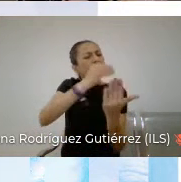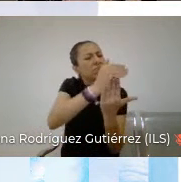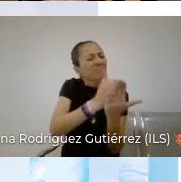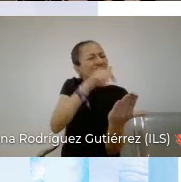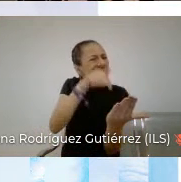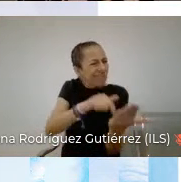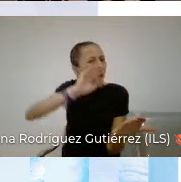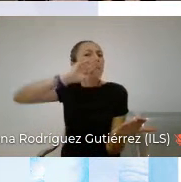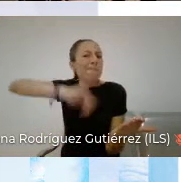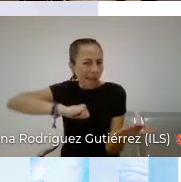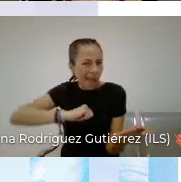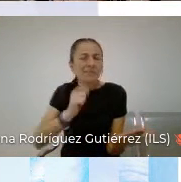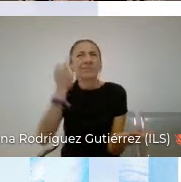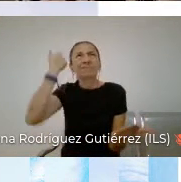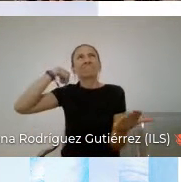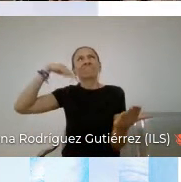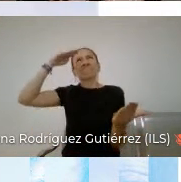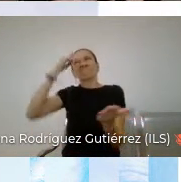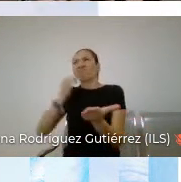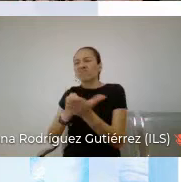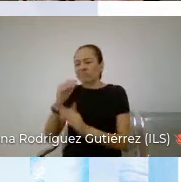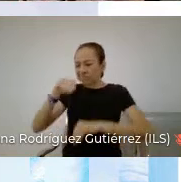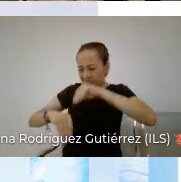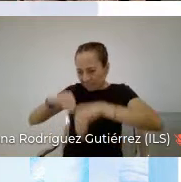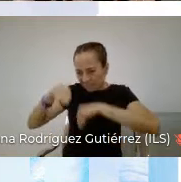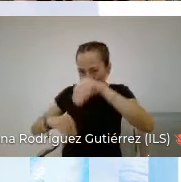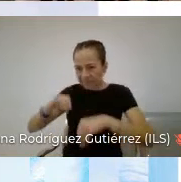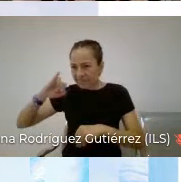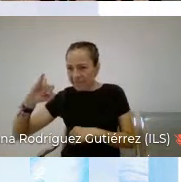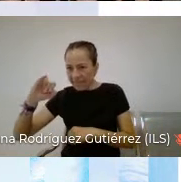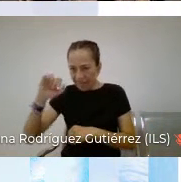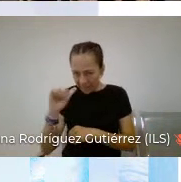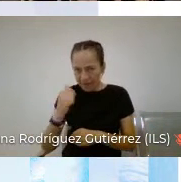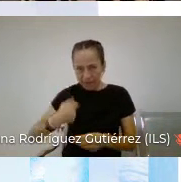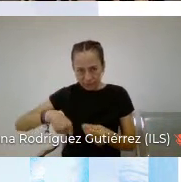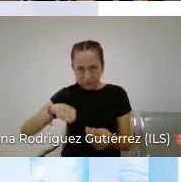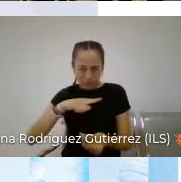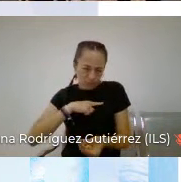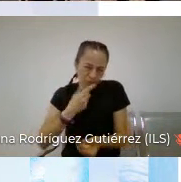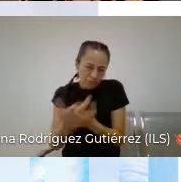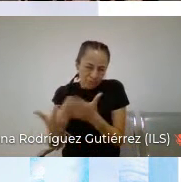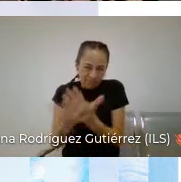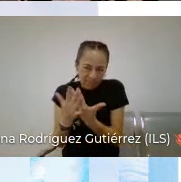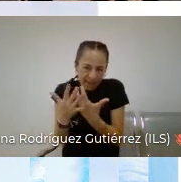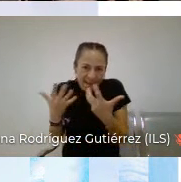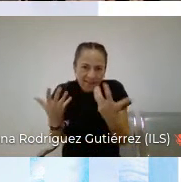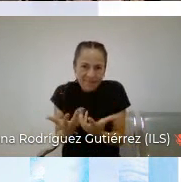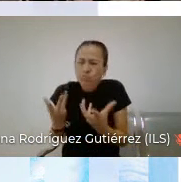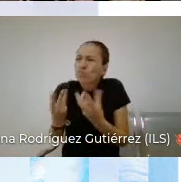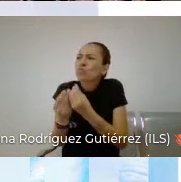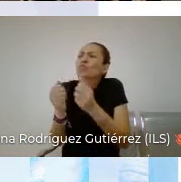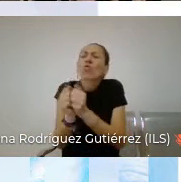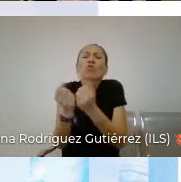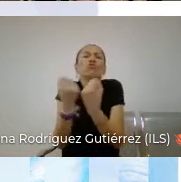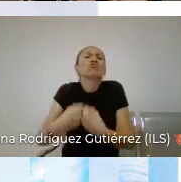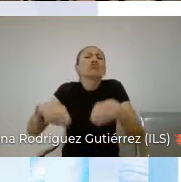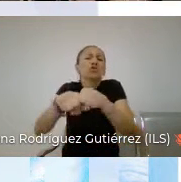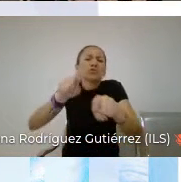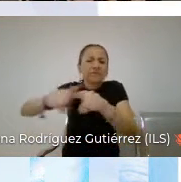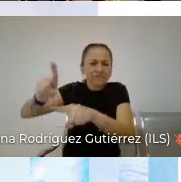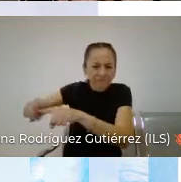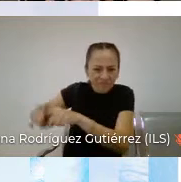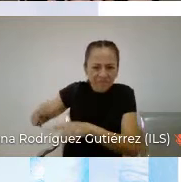una inteligencia artificial propietaria, hablando de alianzas con muchos socios, desde MIT